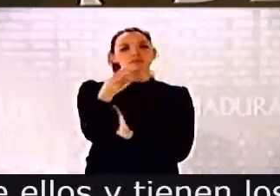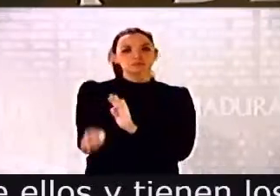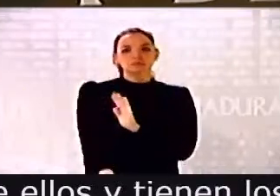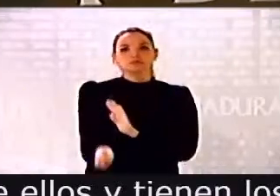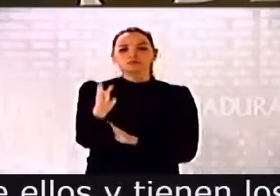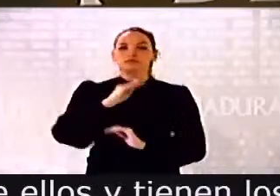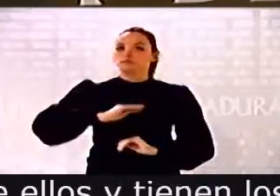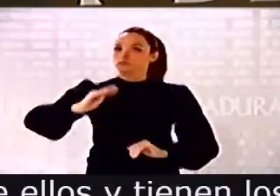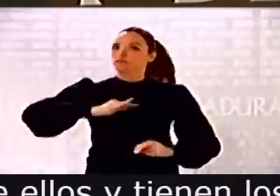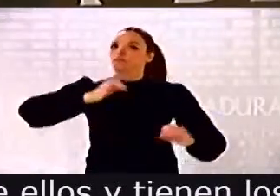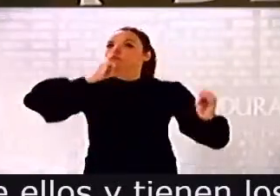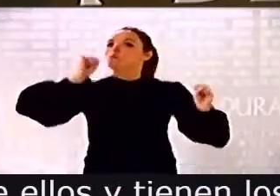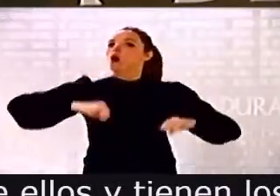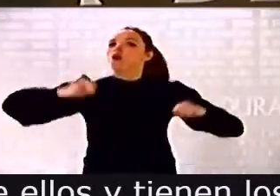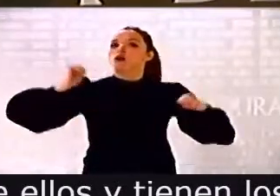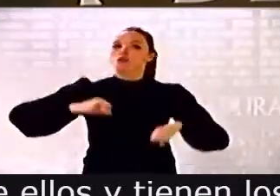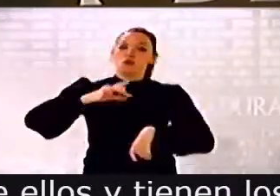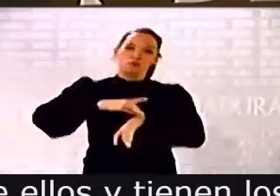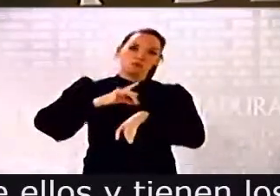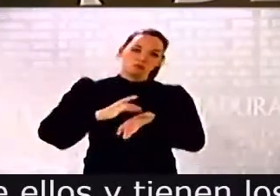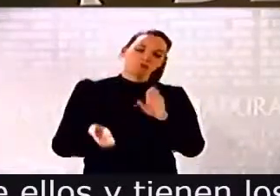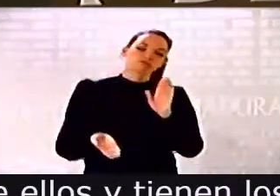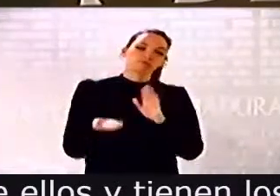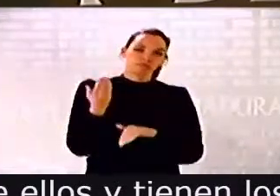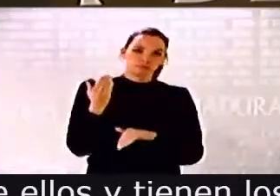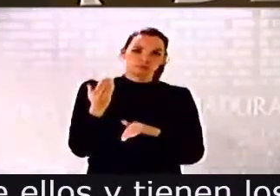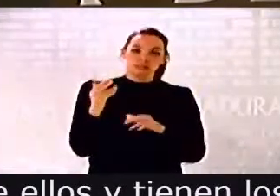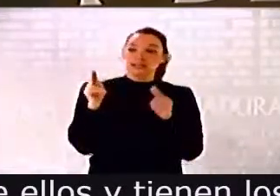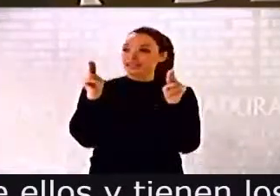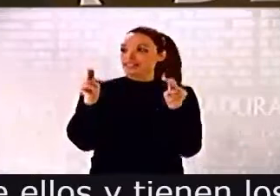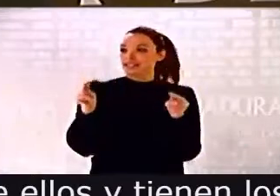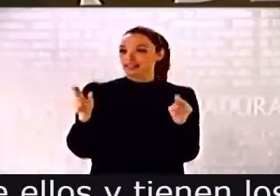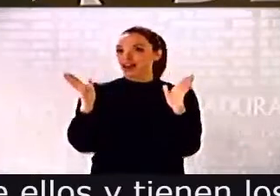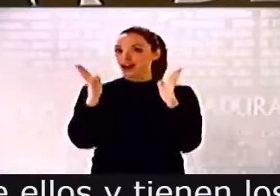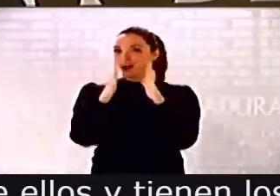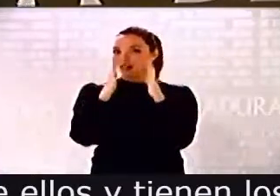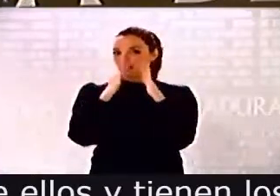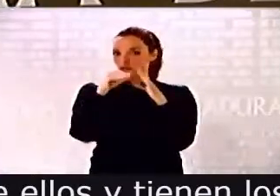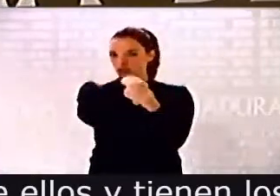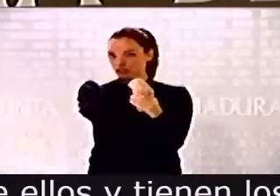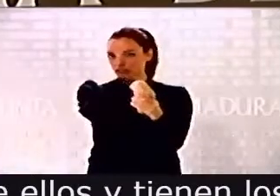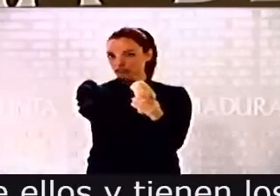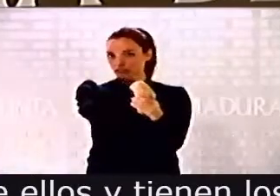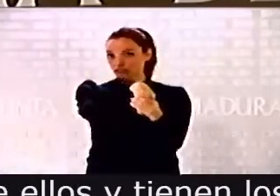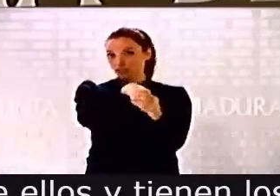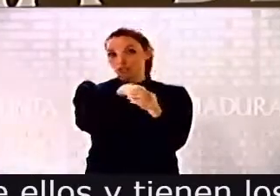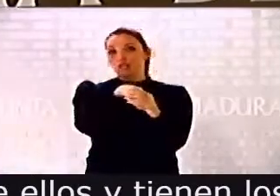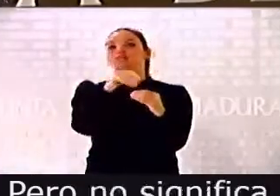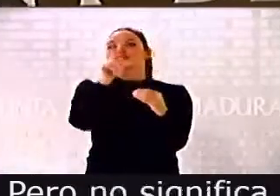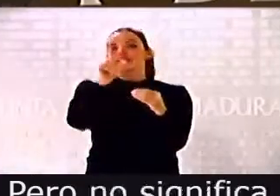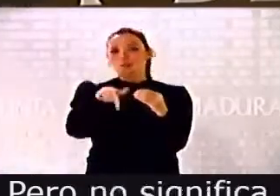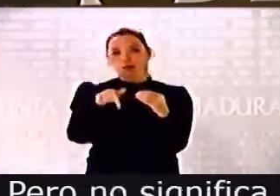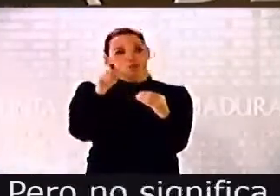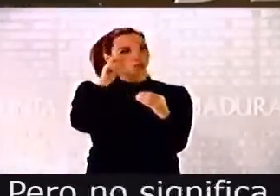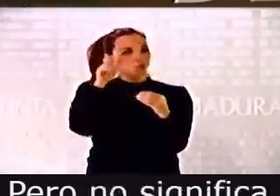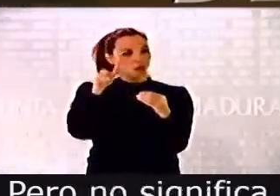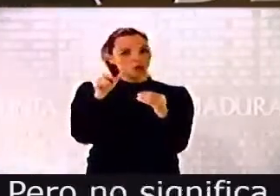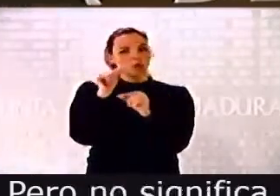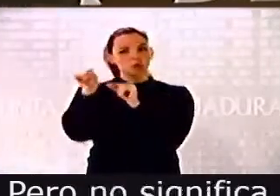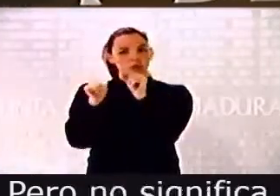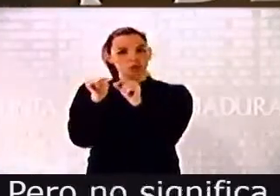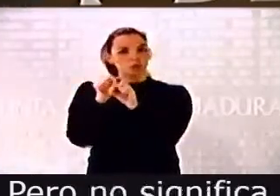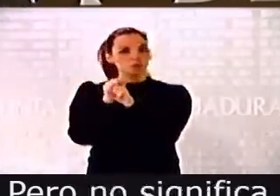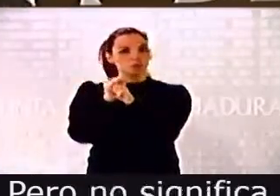residentes alto dentro de la residencia Cáceres. Pero eso no significa que no haya transmisión comunitaria. Hay